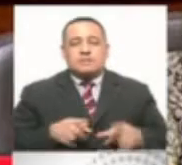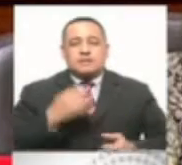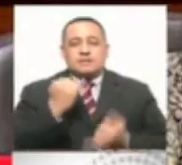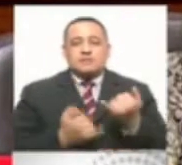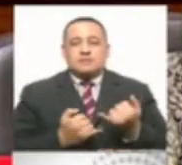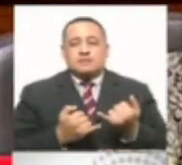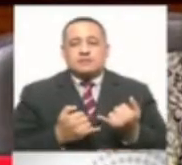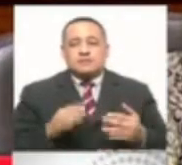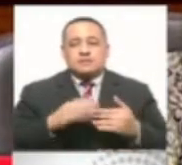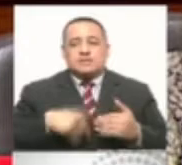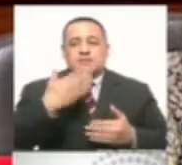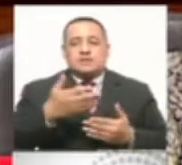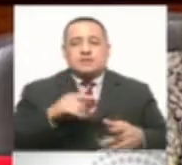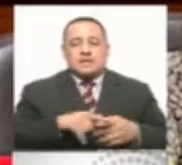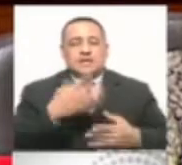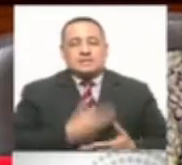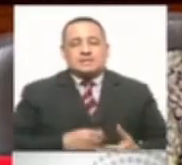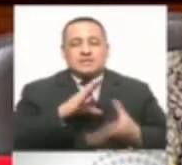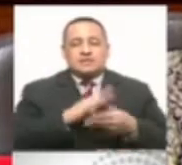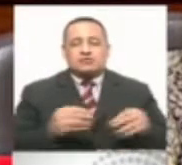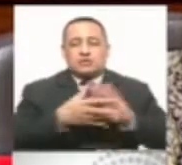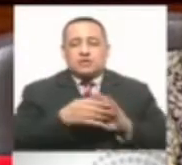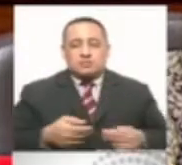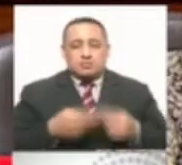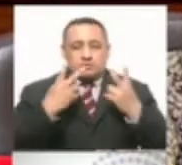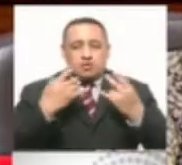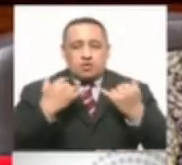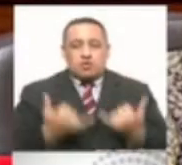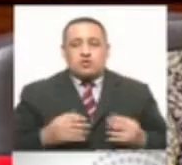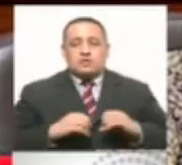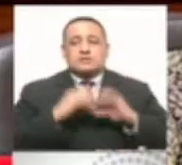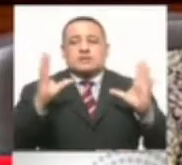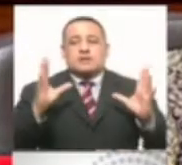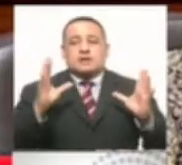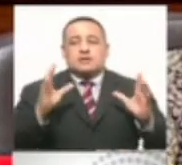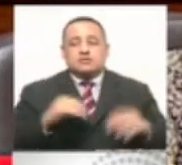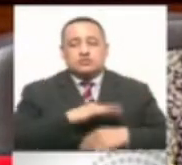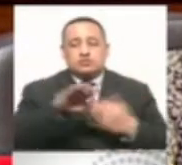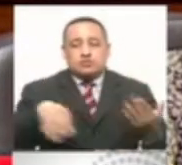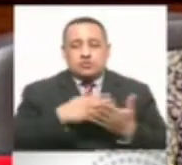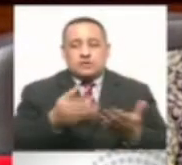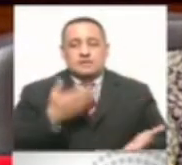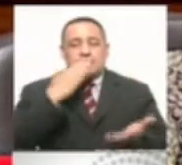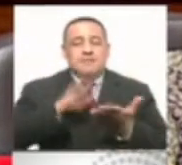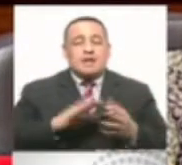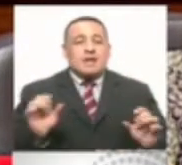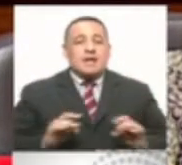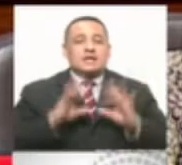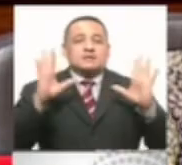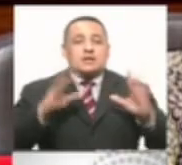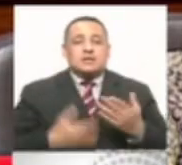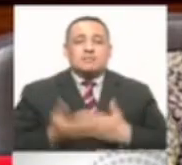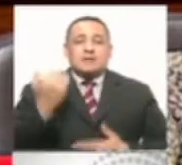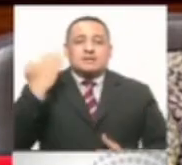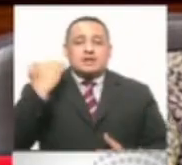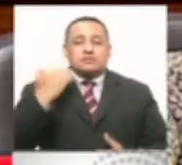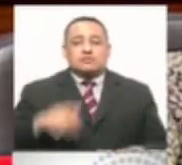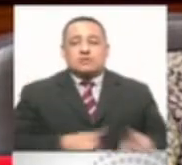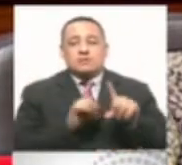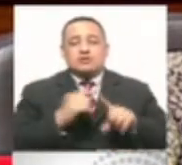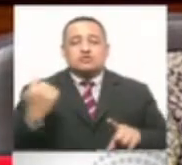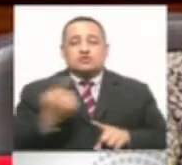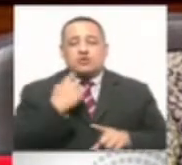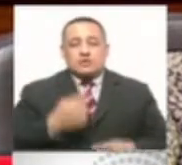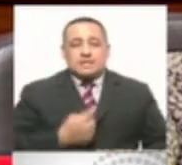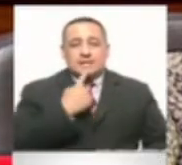concluir, después de la triste historia que hemos escuchado el día de hoy, todas de malas coincidencias en el pasado, solo